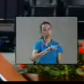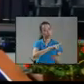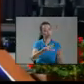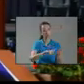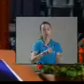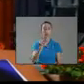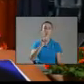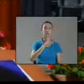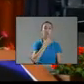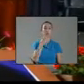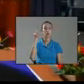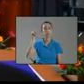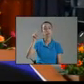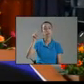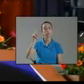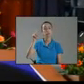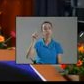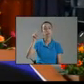Eso quisiera.